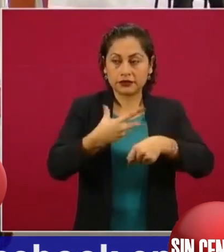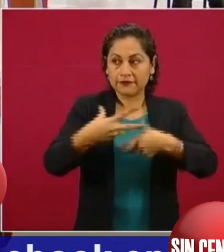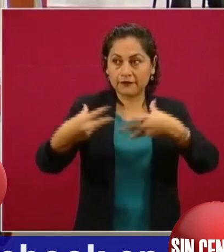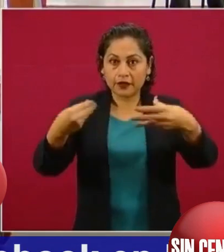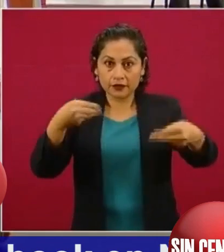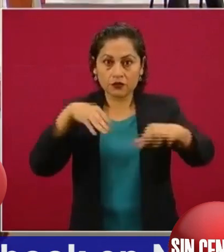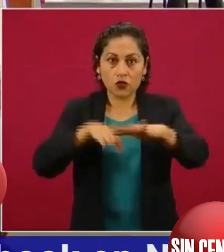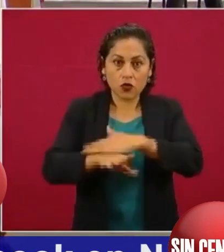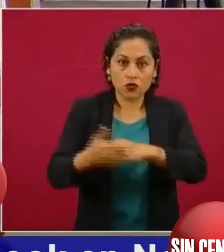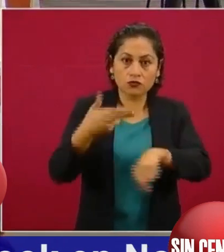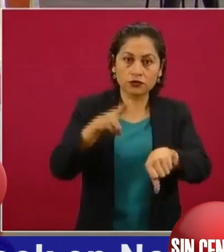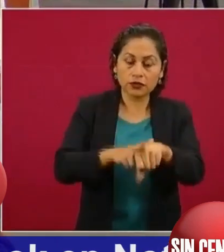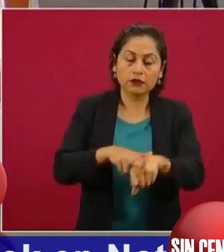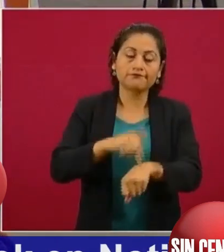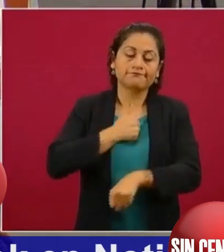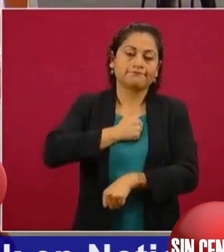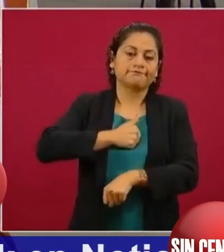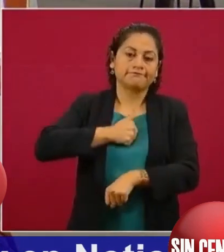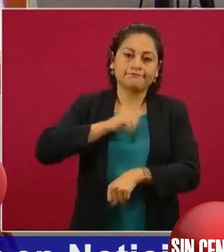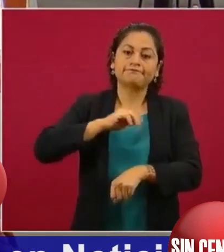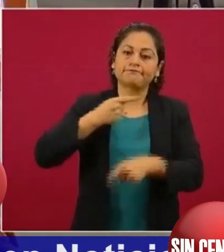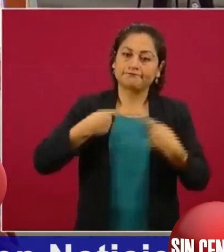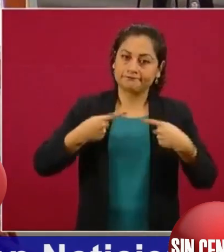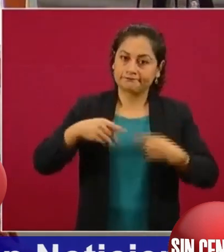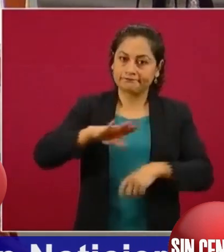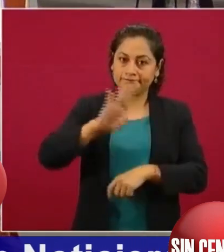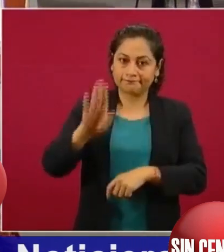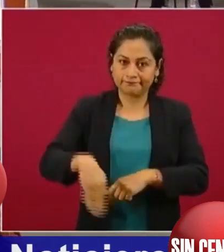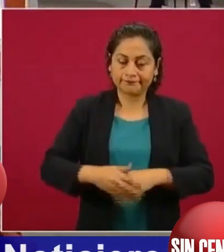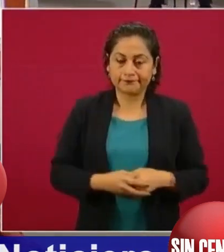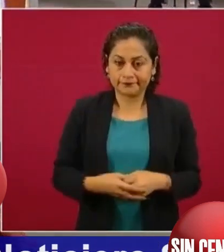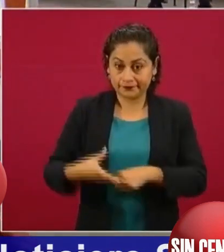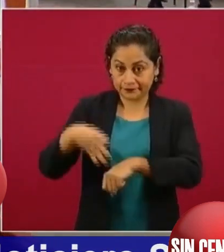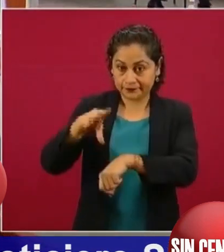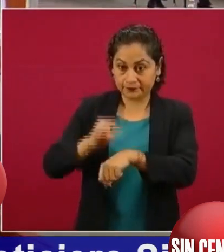muy lamentables defunciones. Con su permiso, presidente.